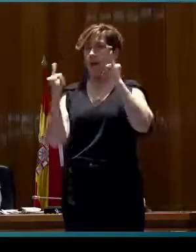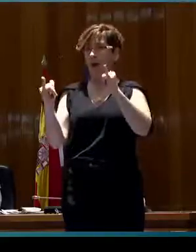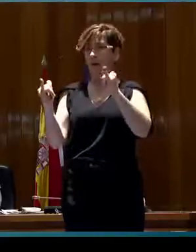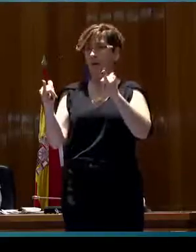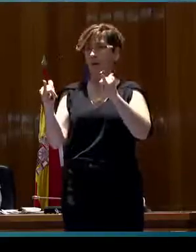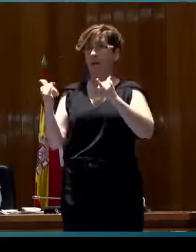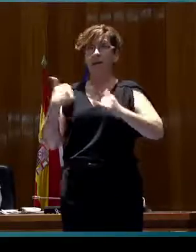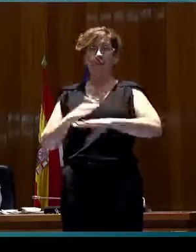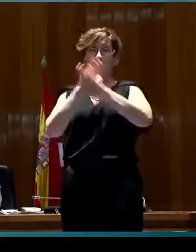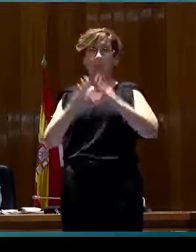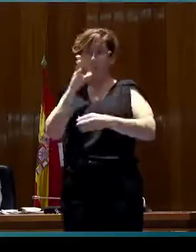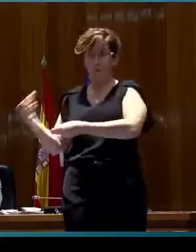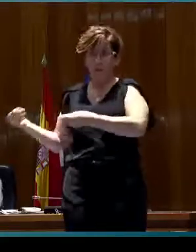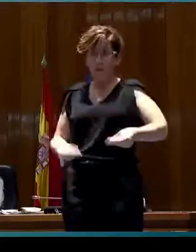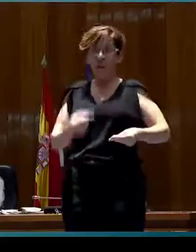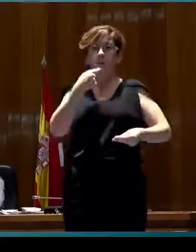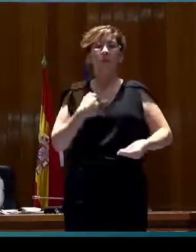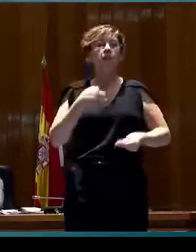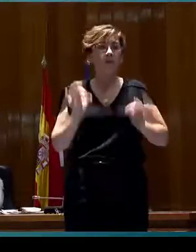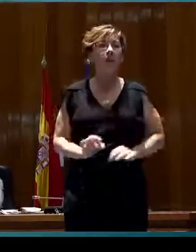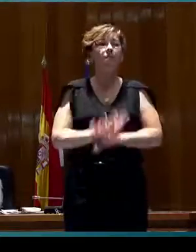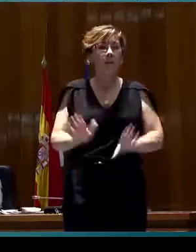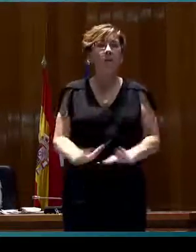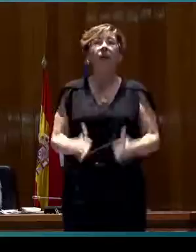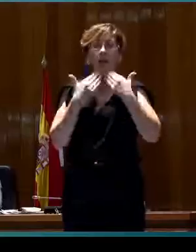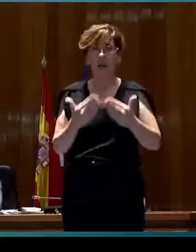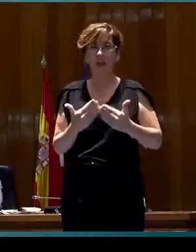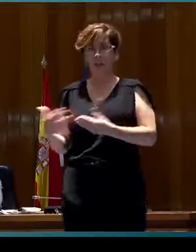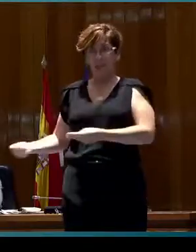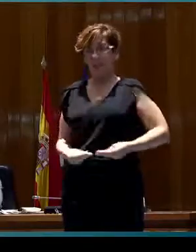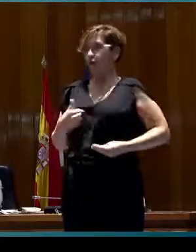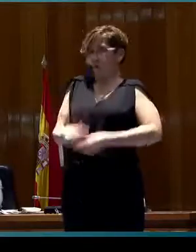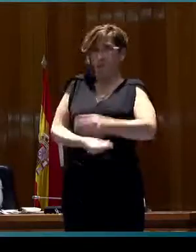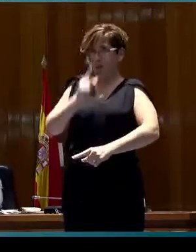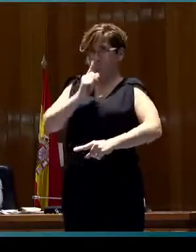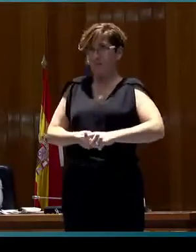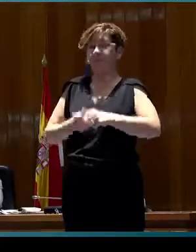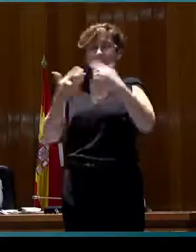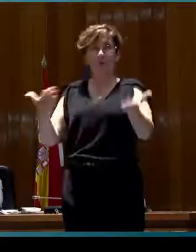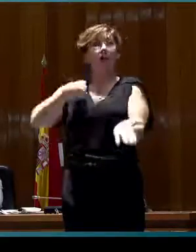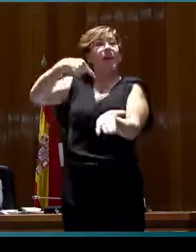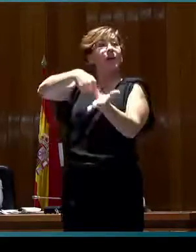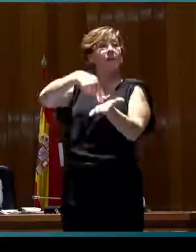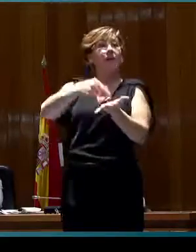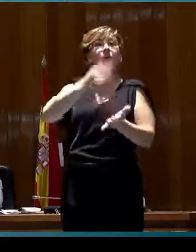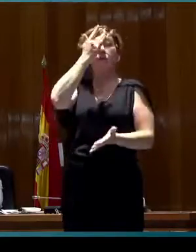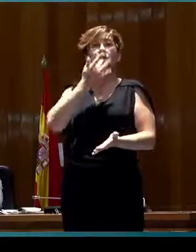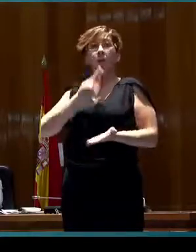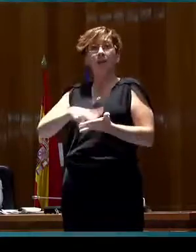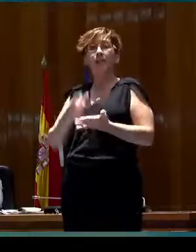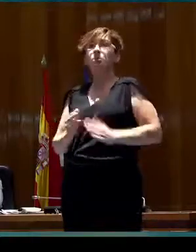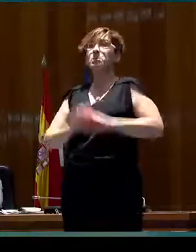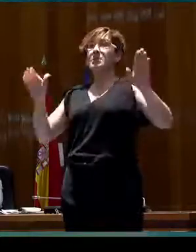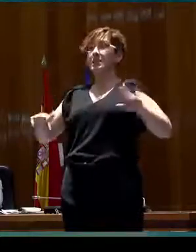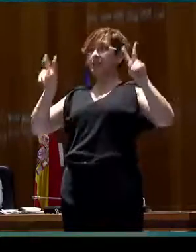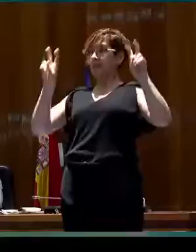porque ya me ponen finalizar gracias, pues en esta reivindicación de la figura del intérprete yo creo que no se debe quedar aquí, sino